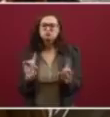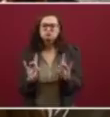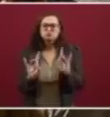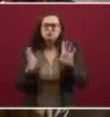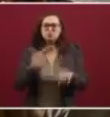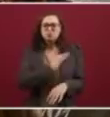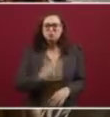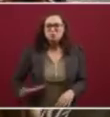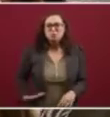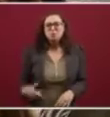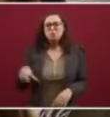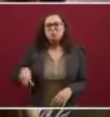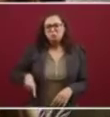llega un gobernador